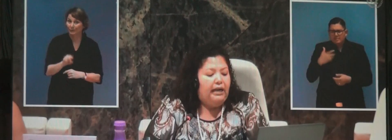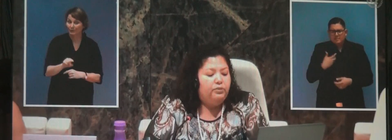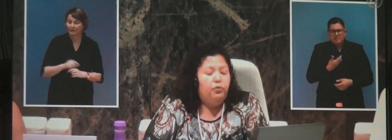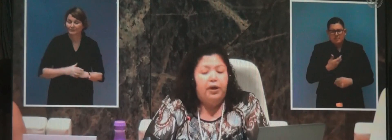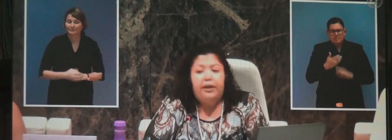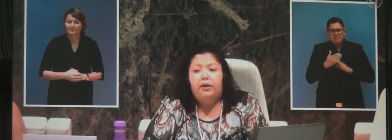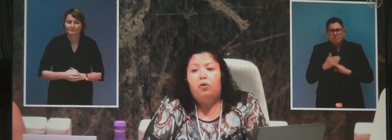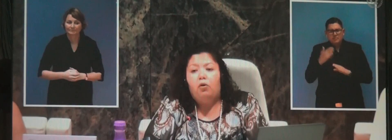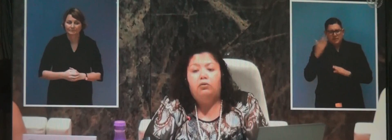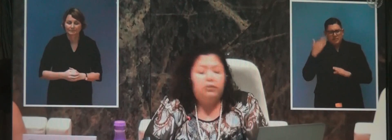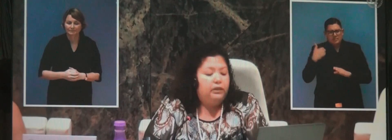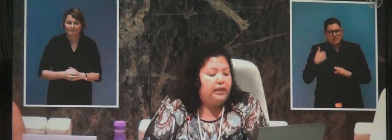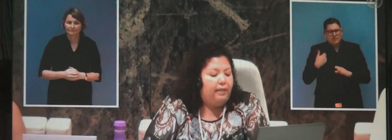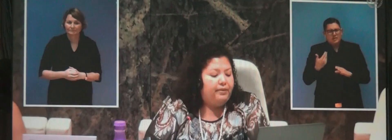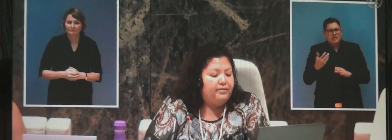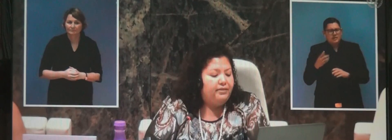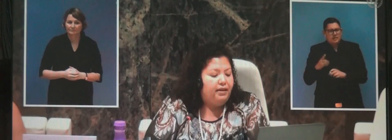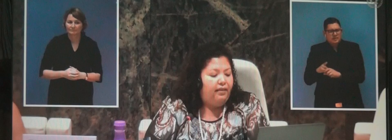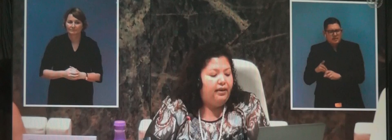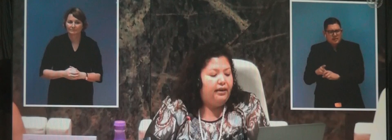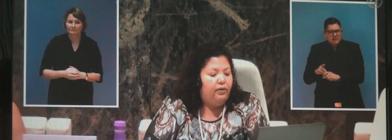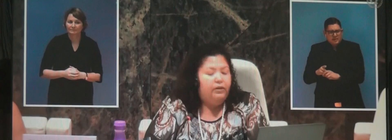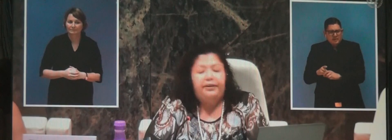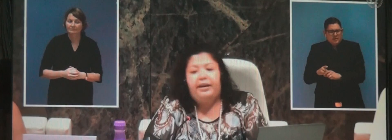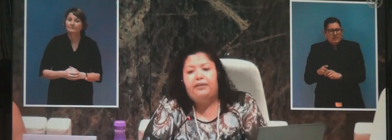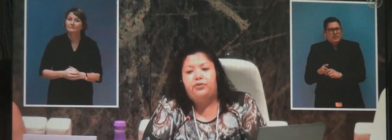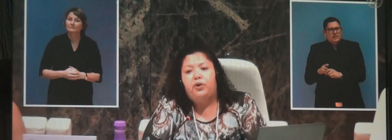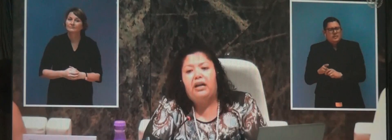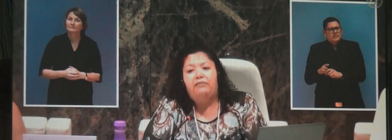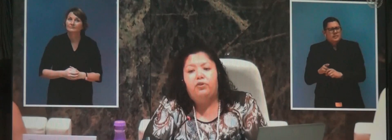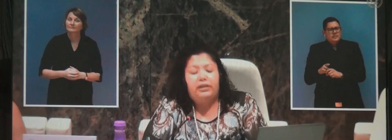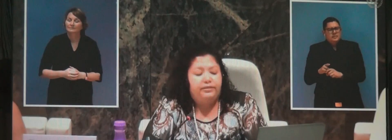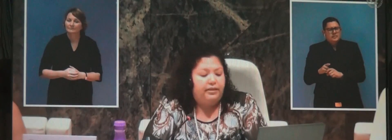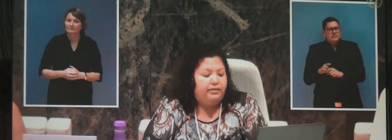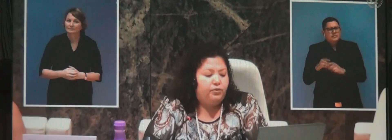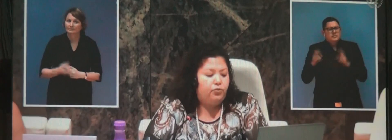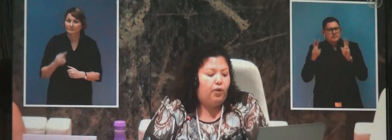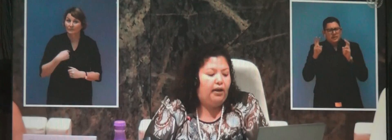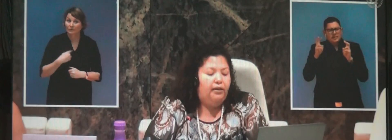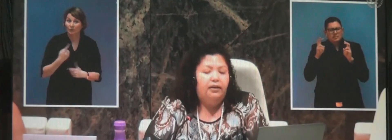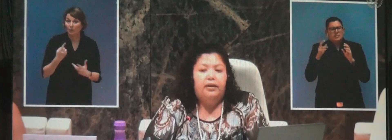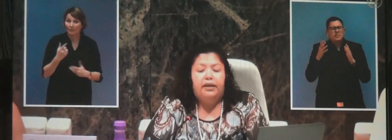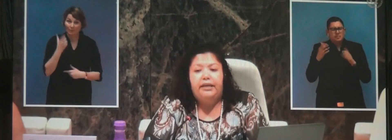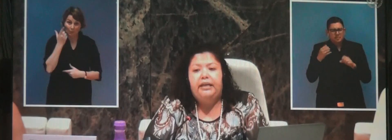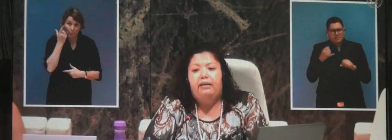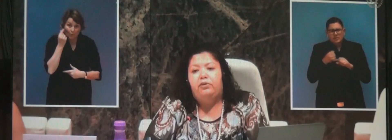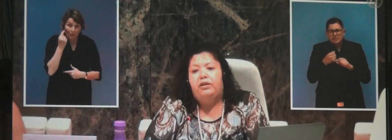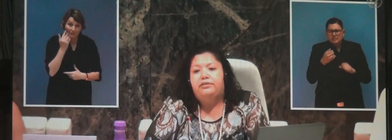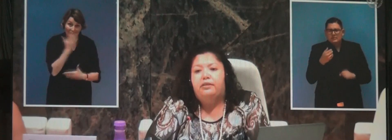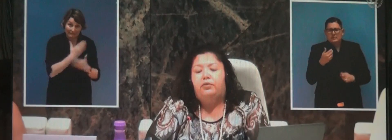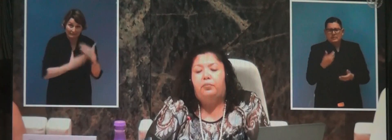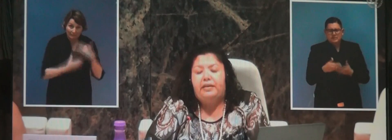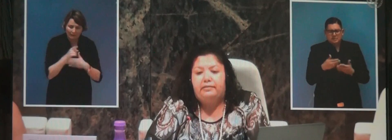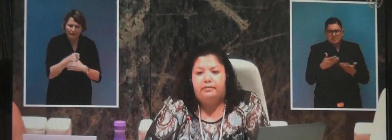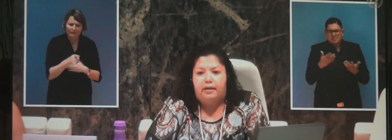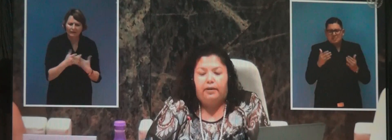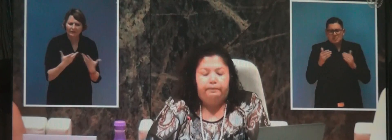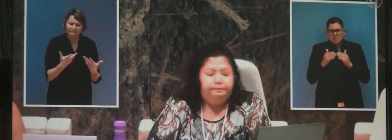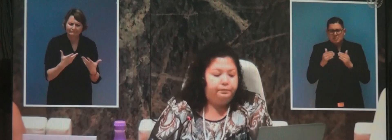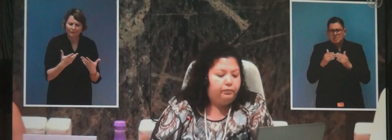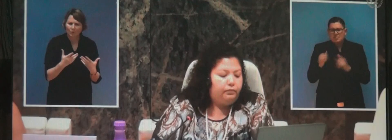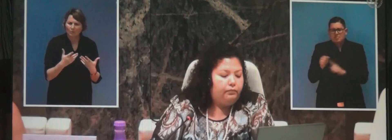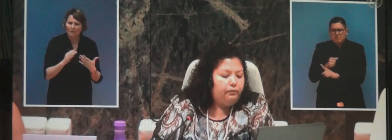a las mujeres con discapacidad en relación a la violencia sexual y la violencia